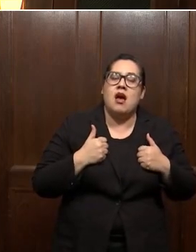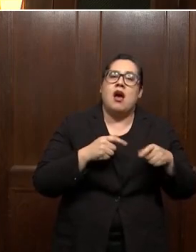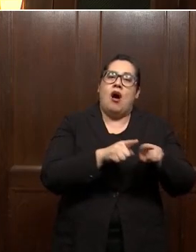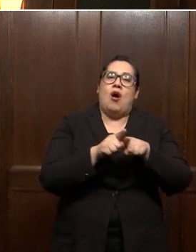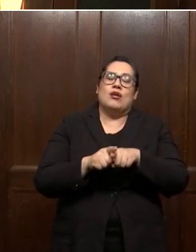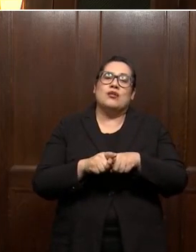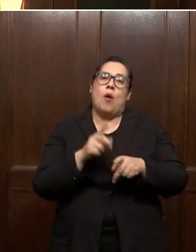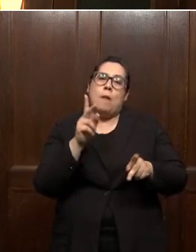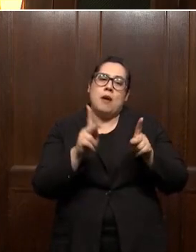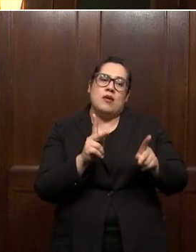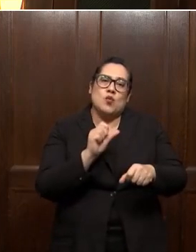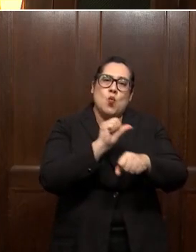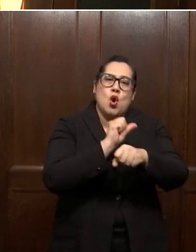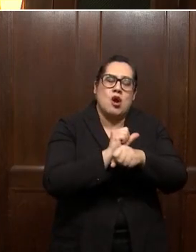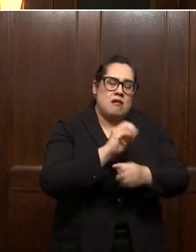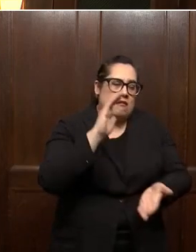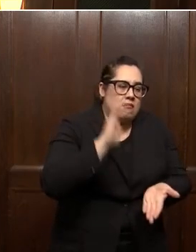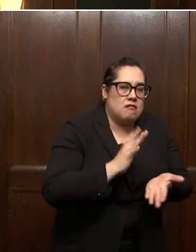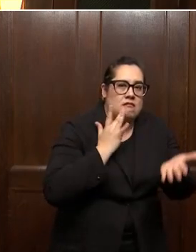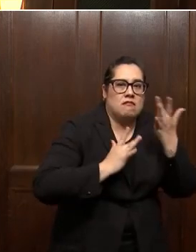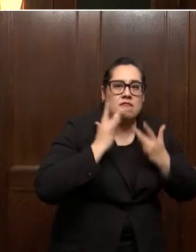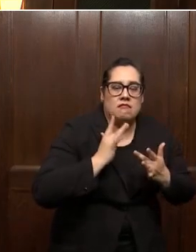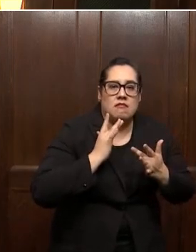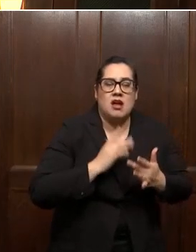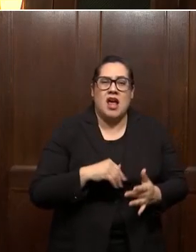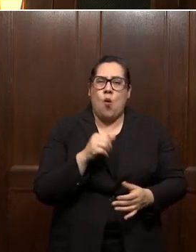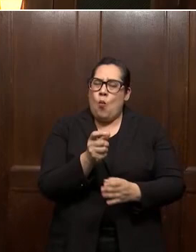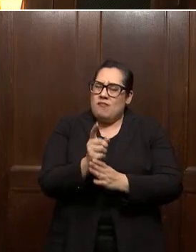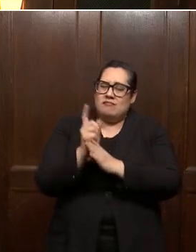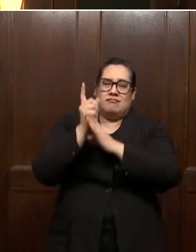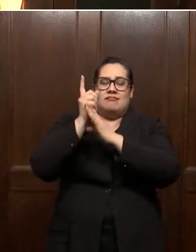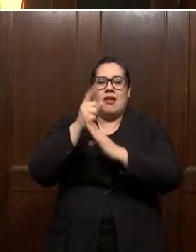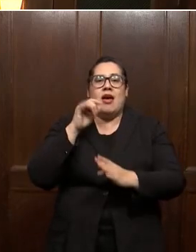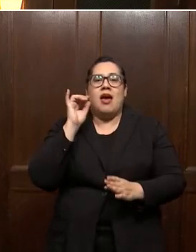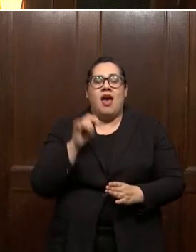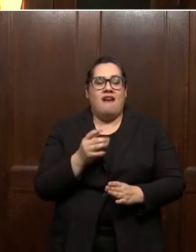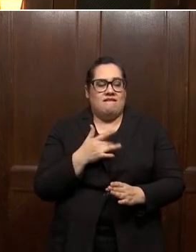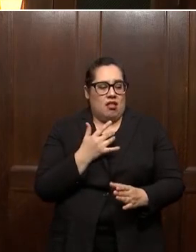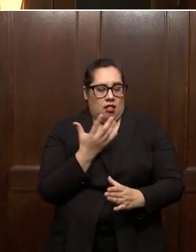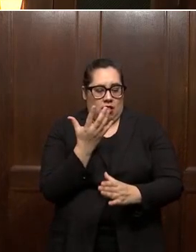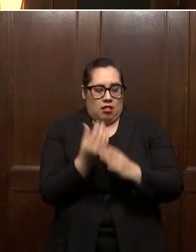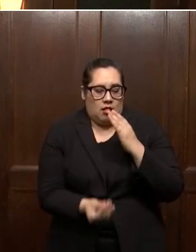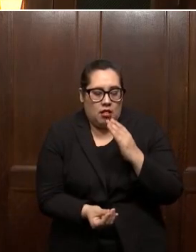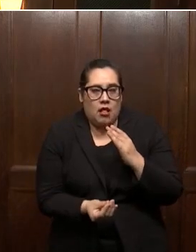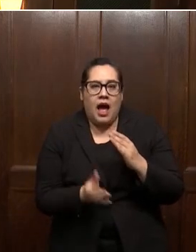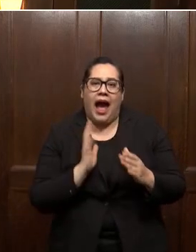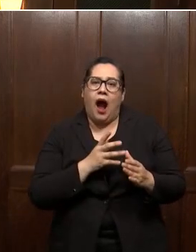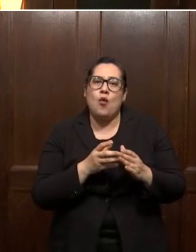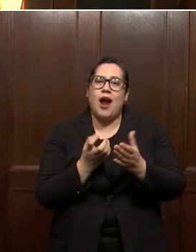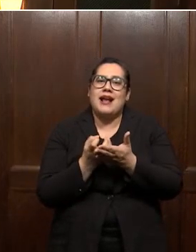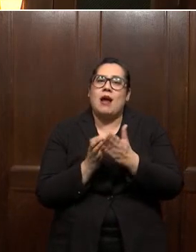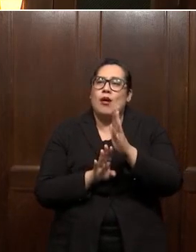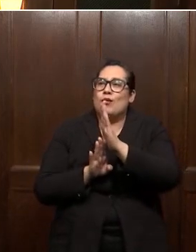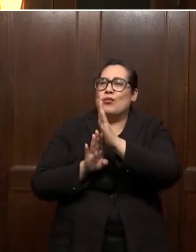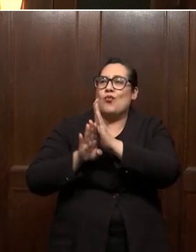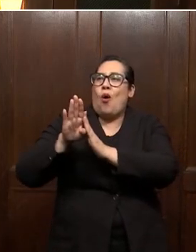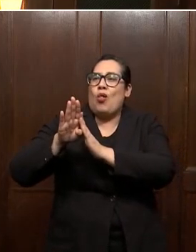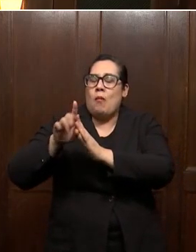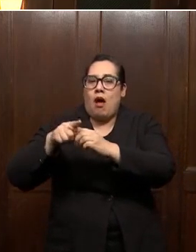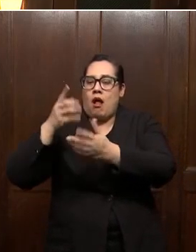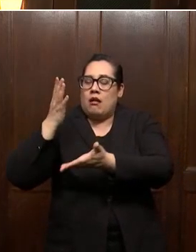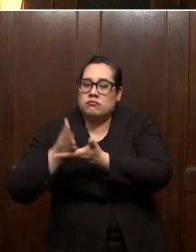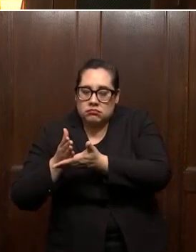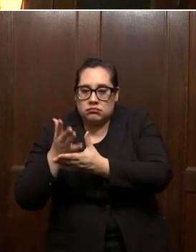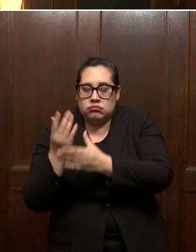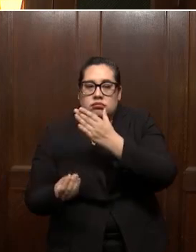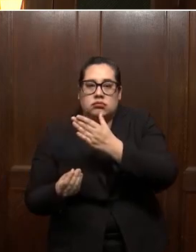subsistencia para todos. En un instante ha desaparecido el crecimiento económico,